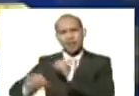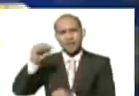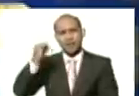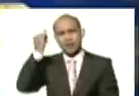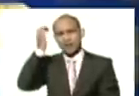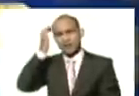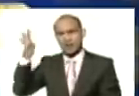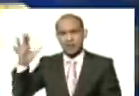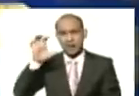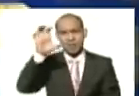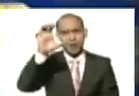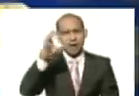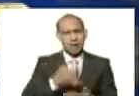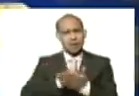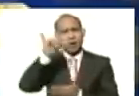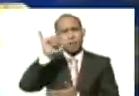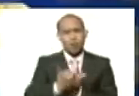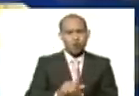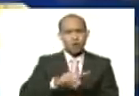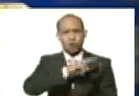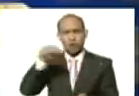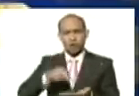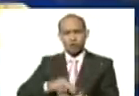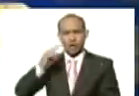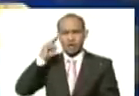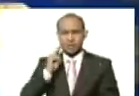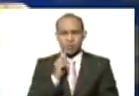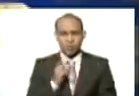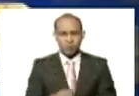para defender el proyecto nacional Simón Bolívar.